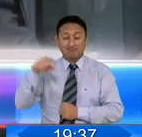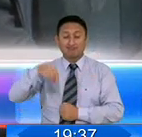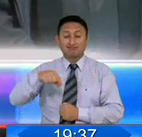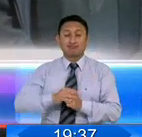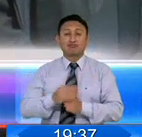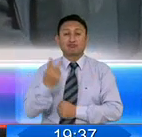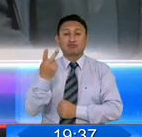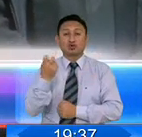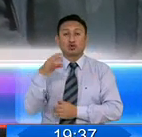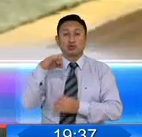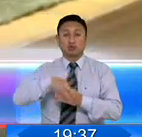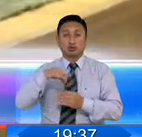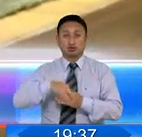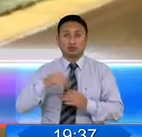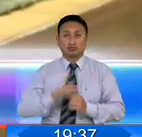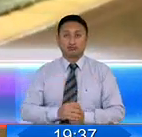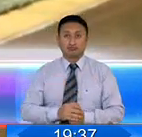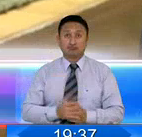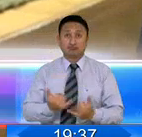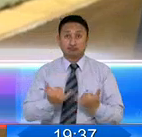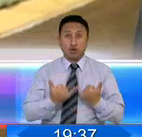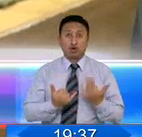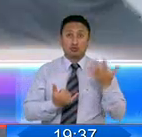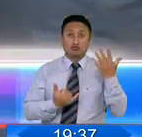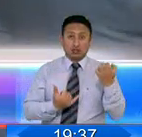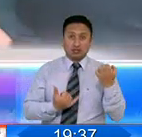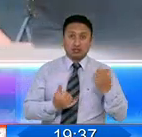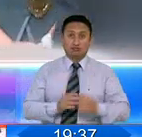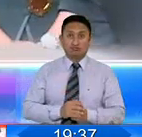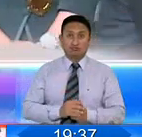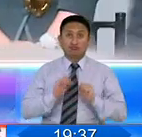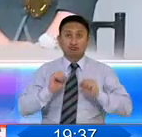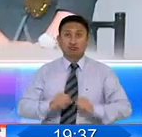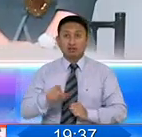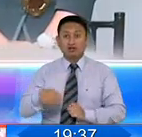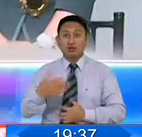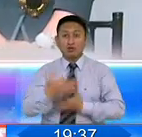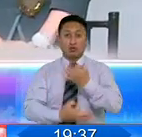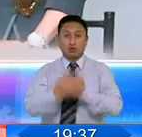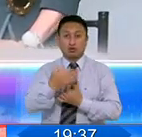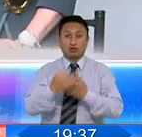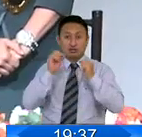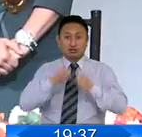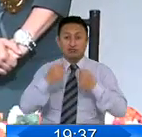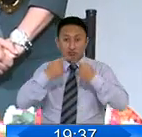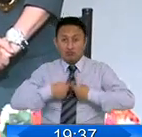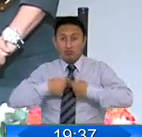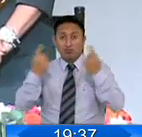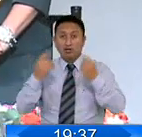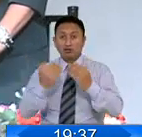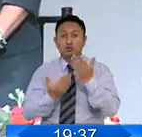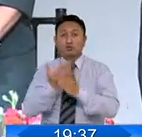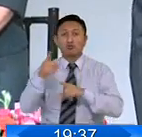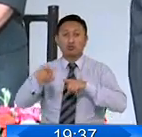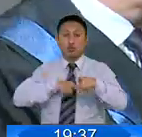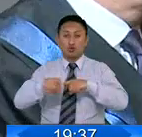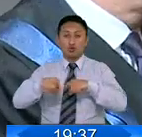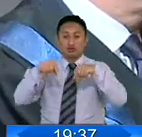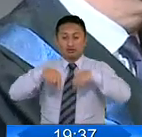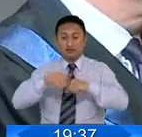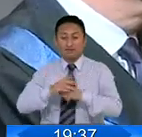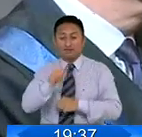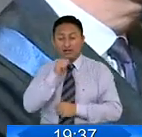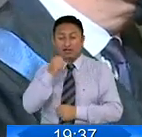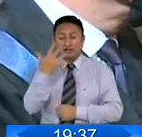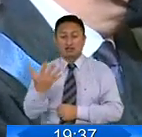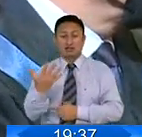jueces titulares. Al momento existen 15. Paralelamente, la judicatura deberá convocar a un nuevo concurso para escoger a 5